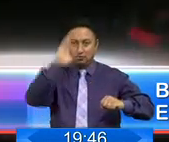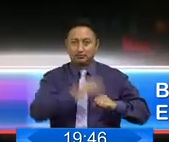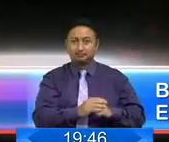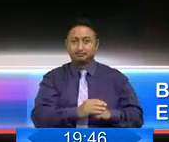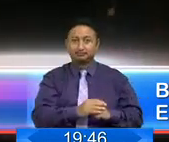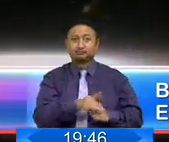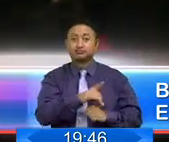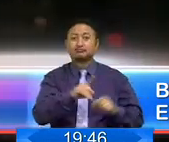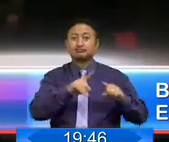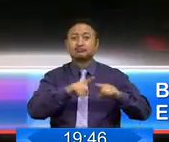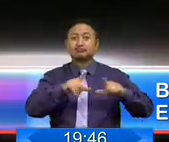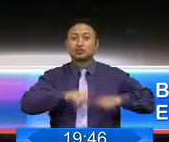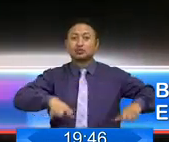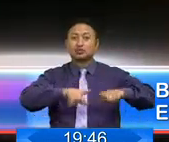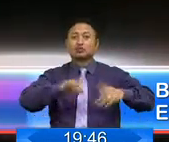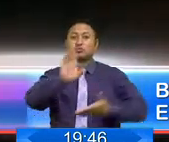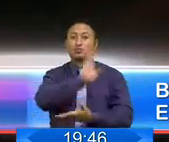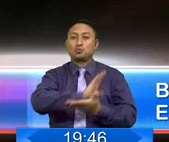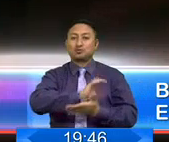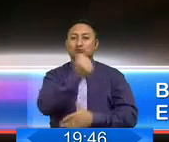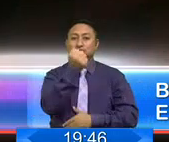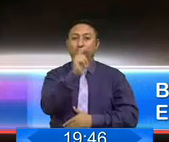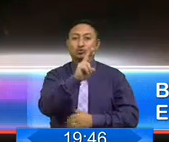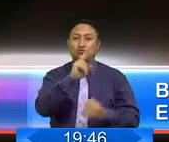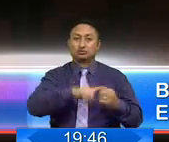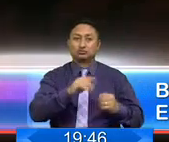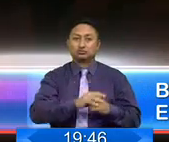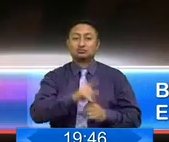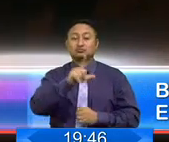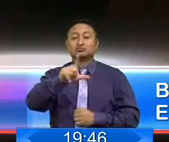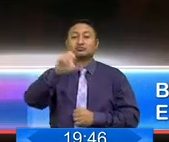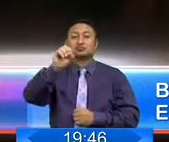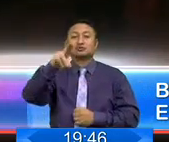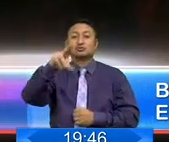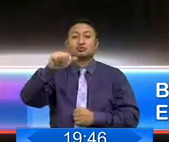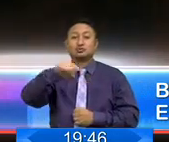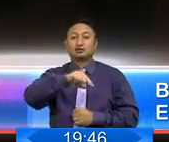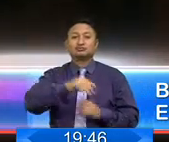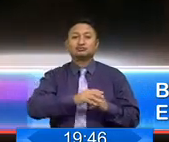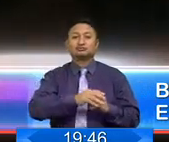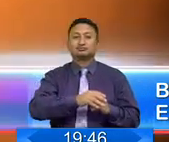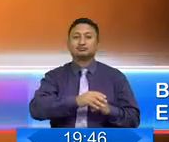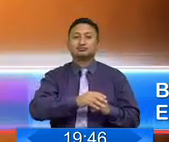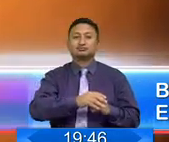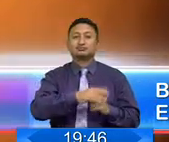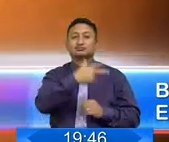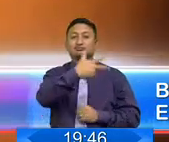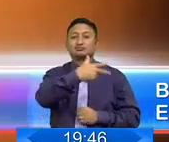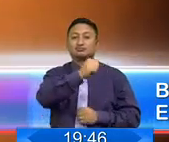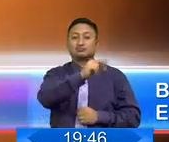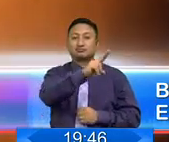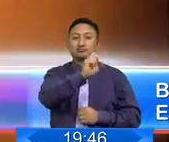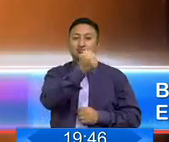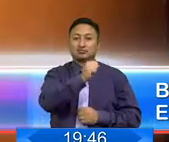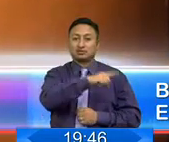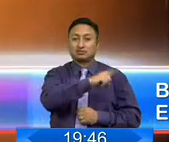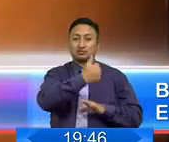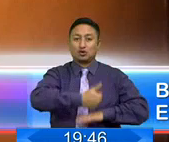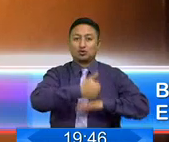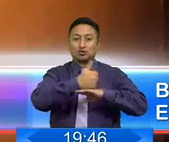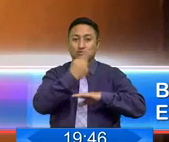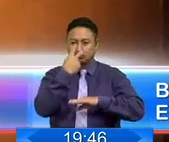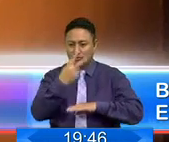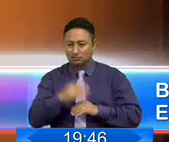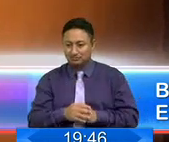desplegó en varios barrios del sur de Quito, como en la Loma de Puengasí y Rodrigo de Chávez, en donde las autoridades determinaron